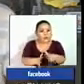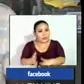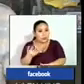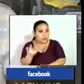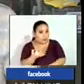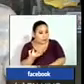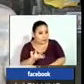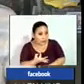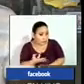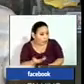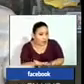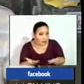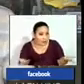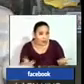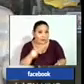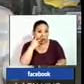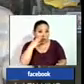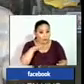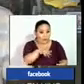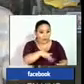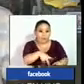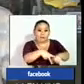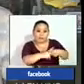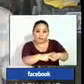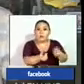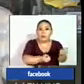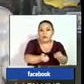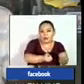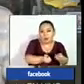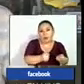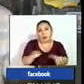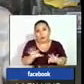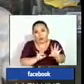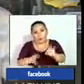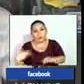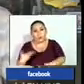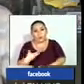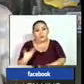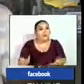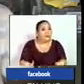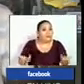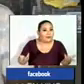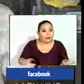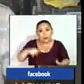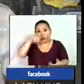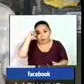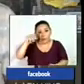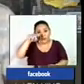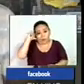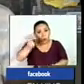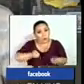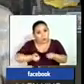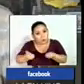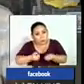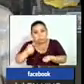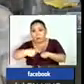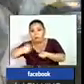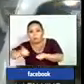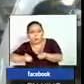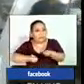ejemplo, el taller es necesario para algunos de nosotros que ocupamos el carro como herramienta para